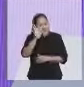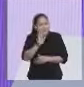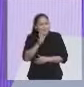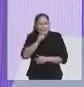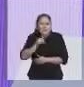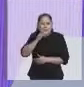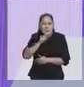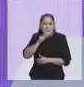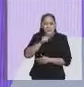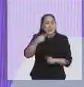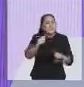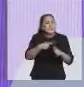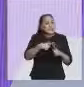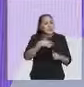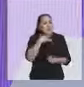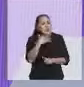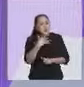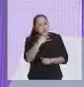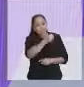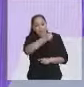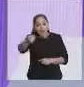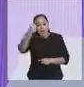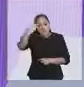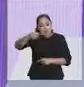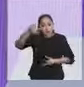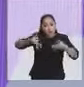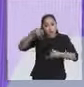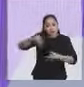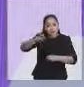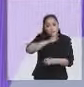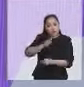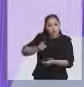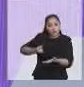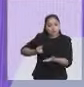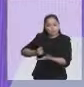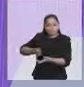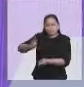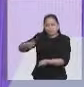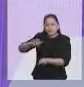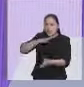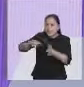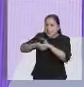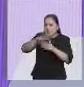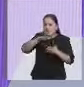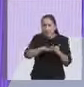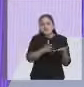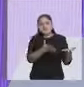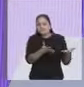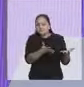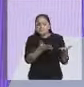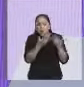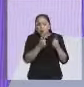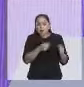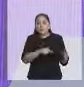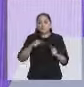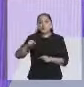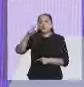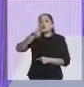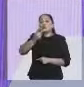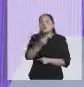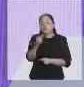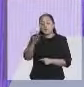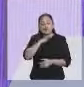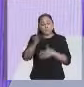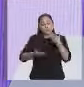poder cometieron actos de corrupción. Y la pregunta que les hago, y los invito a que la debatan, es ¿qué proponen para terminar con